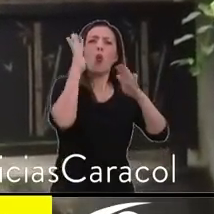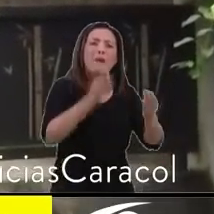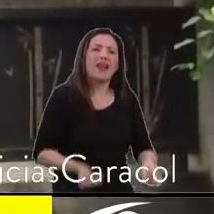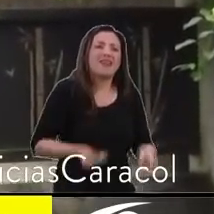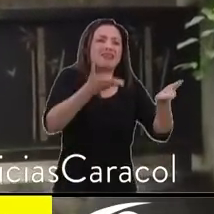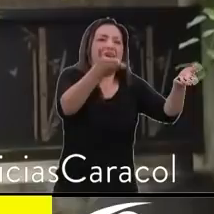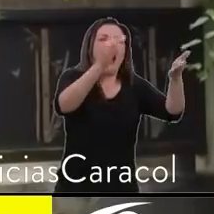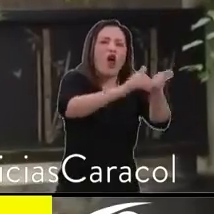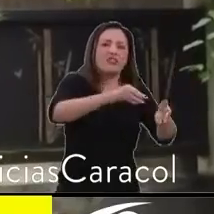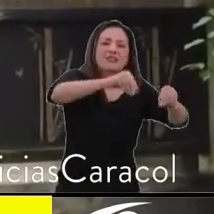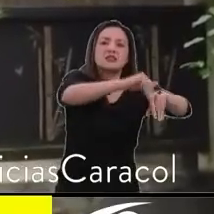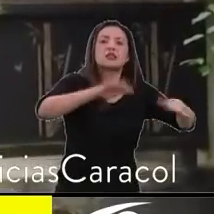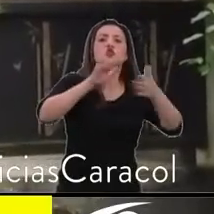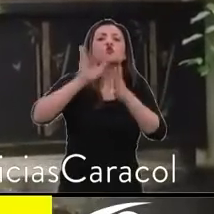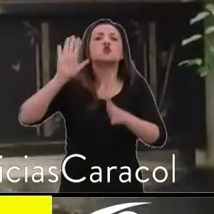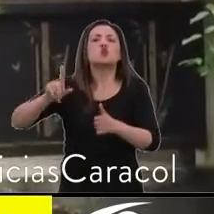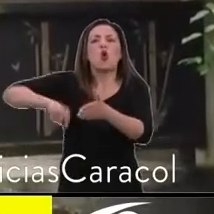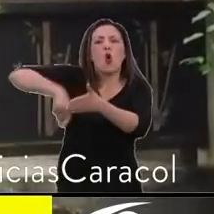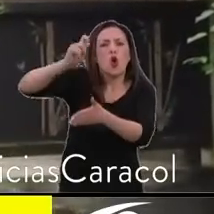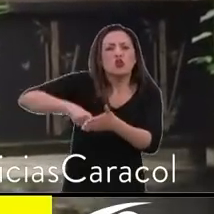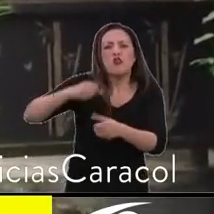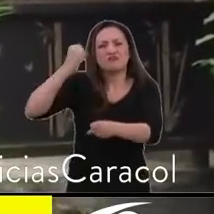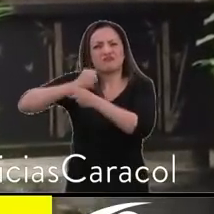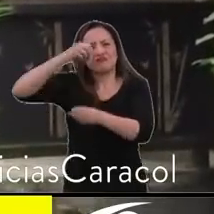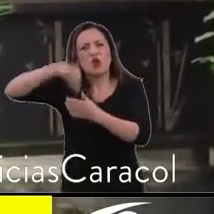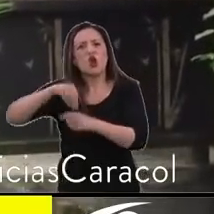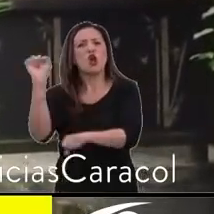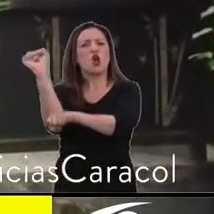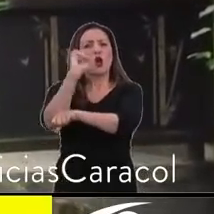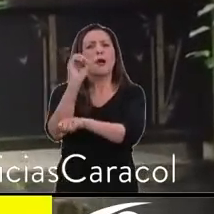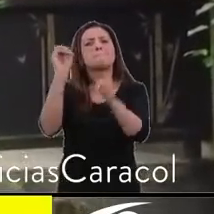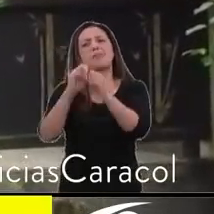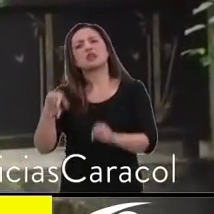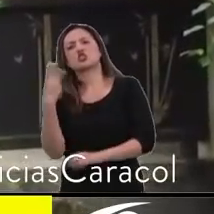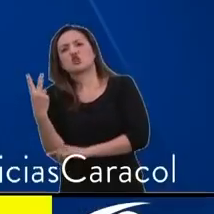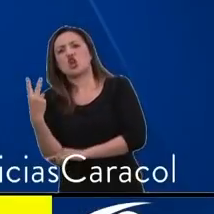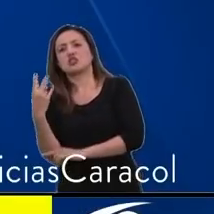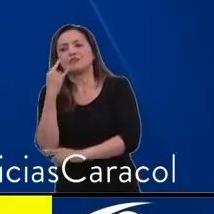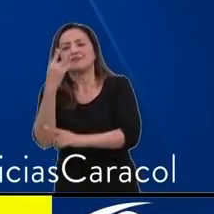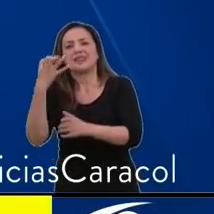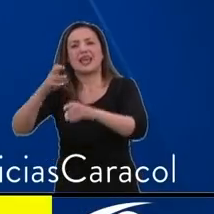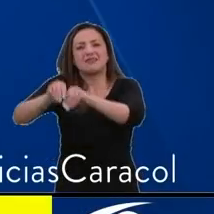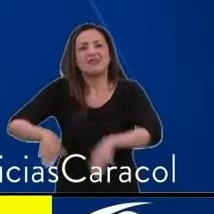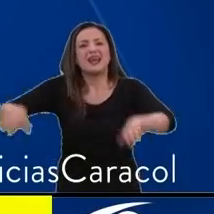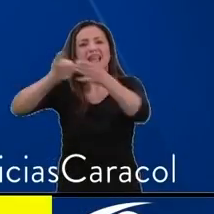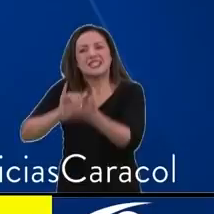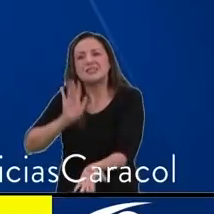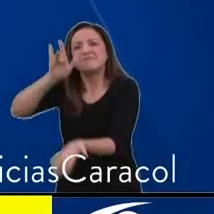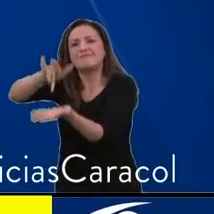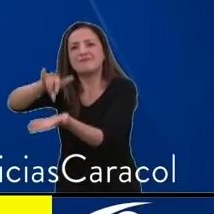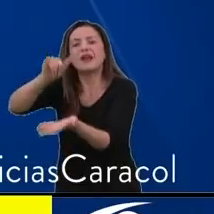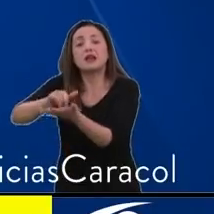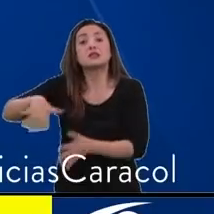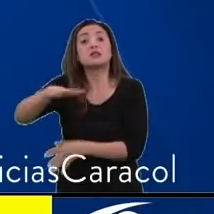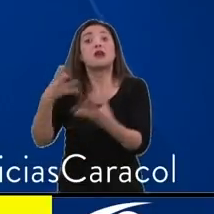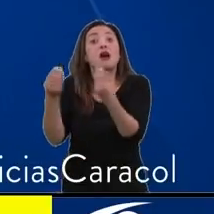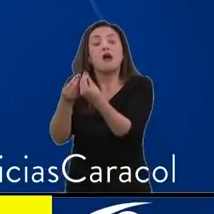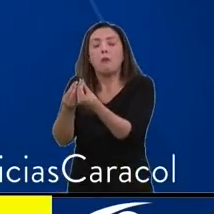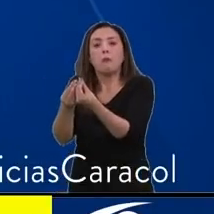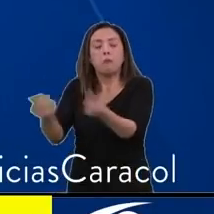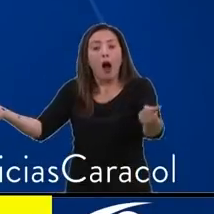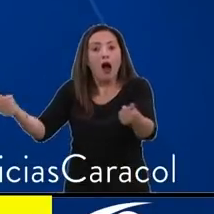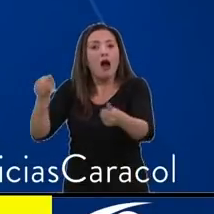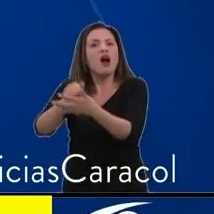funcionaria una contratista de la agencia un conductor y dos personas interesadas en el predio que estaba allí digamos la diligencia la comisión desapareció cuando